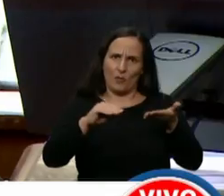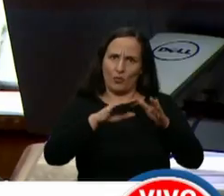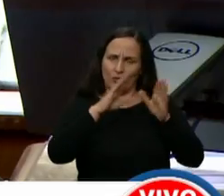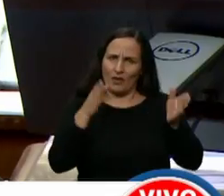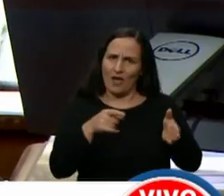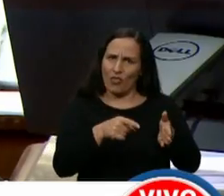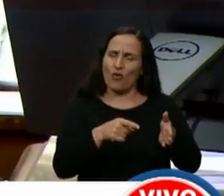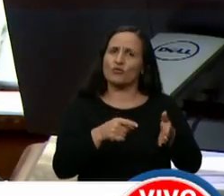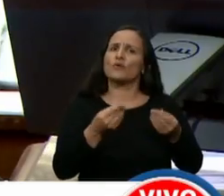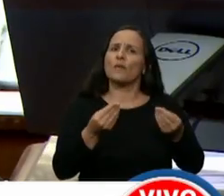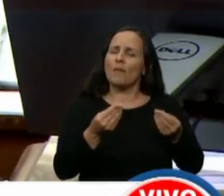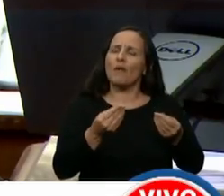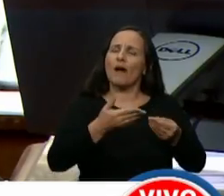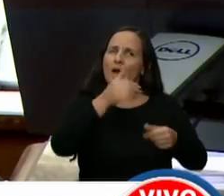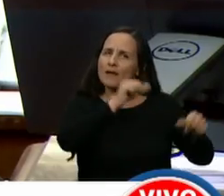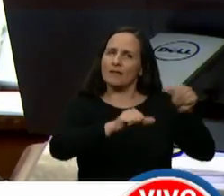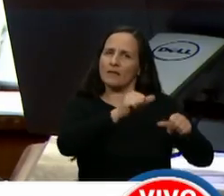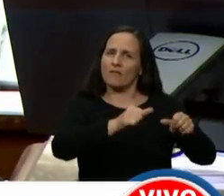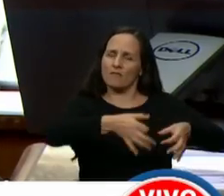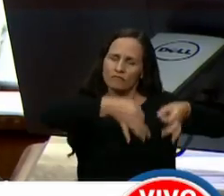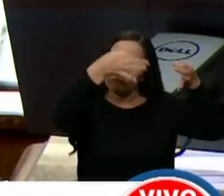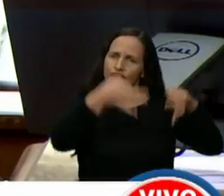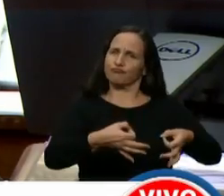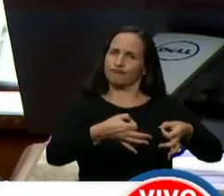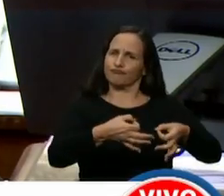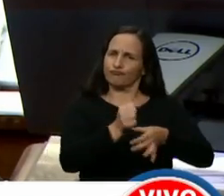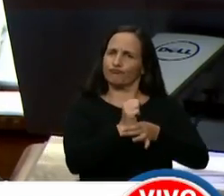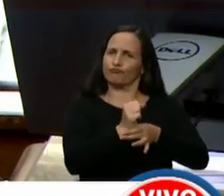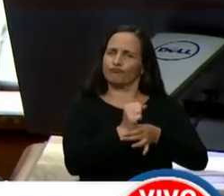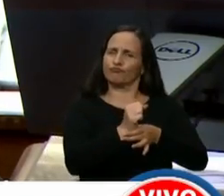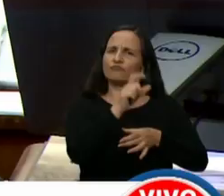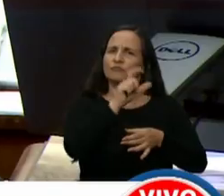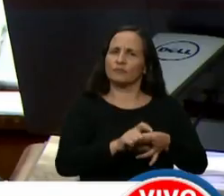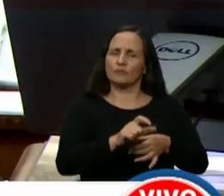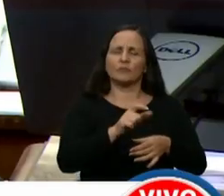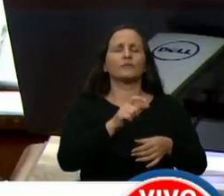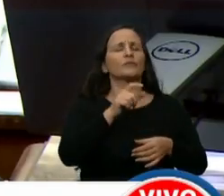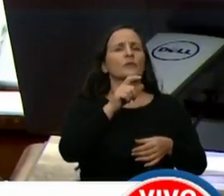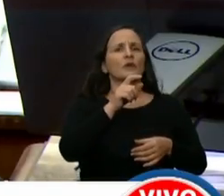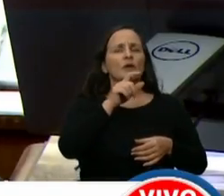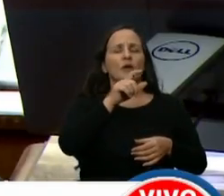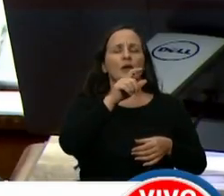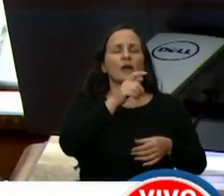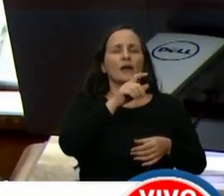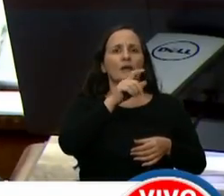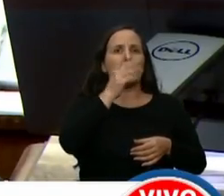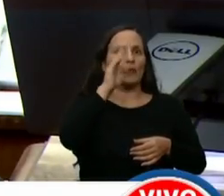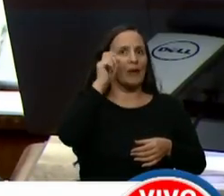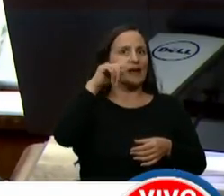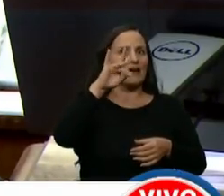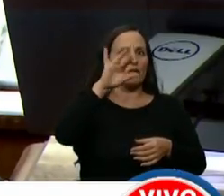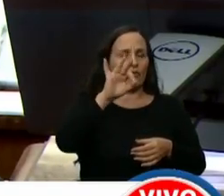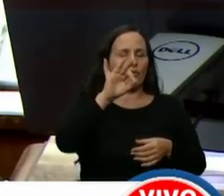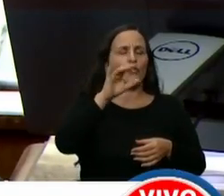a la excelencia científica doctor bernardo alfredo yousei año 2020